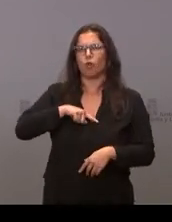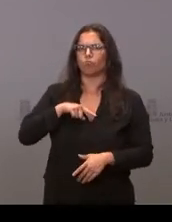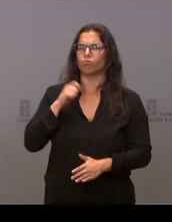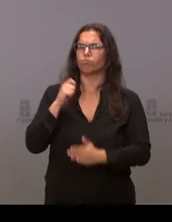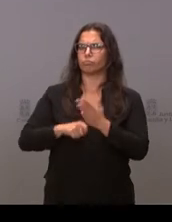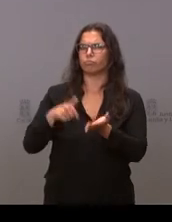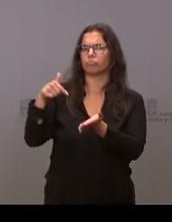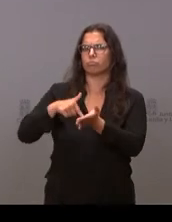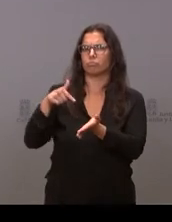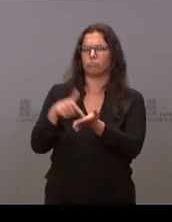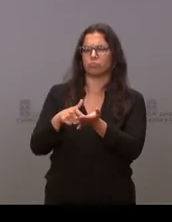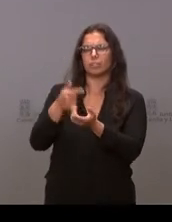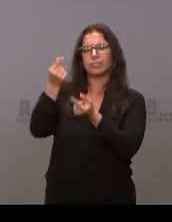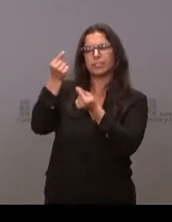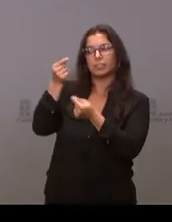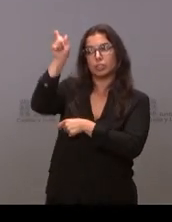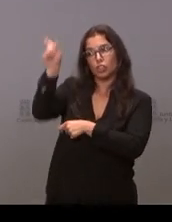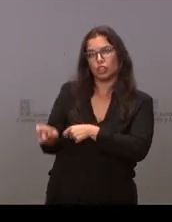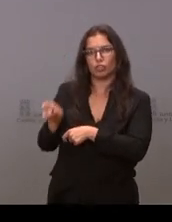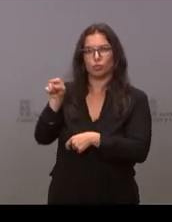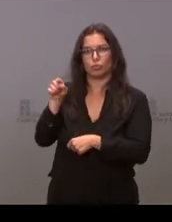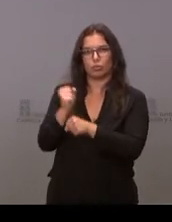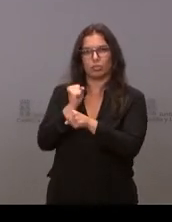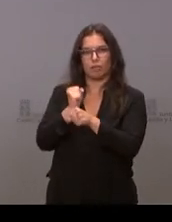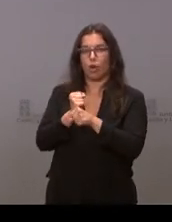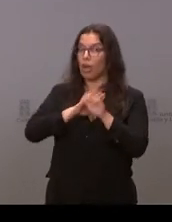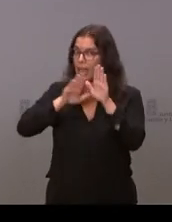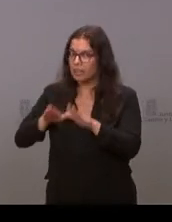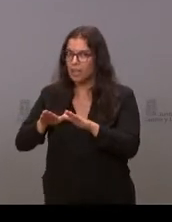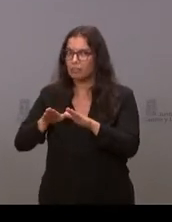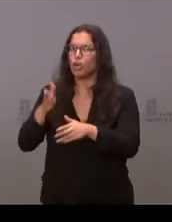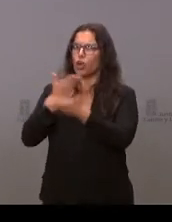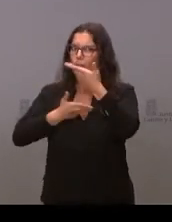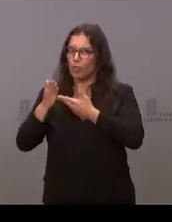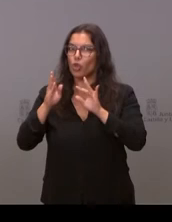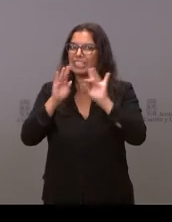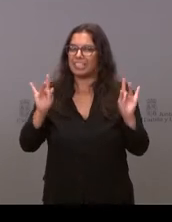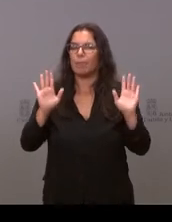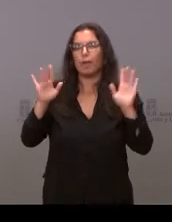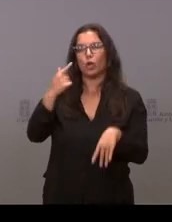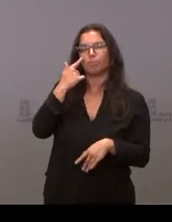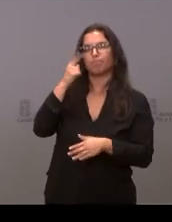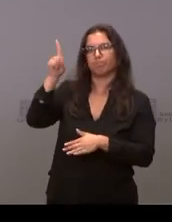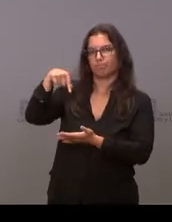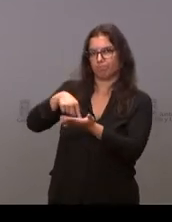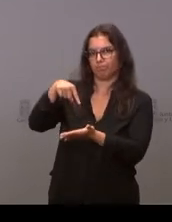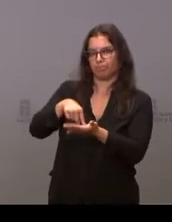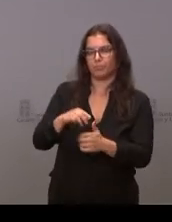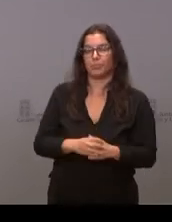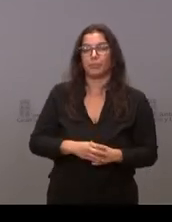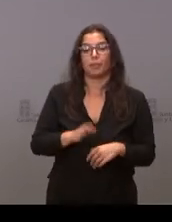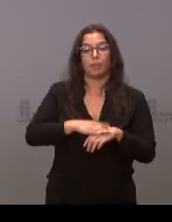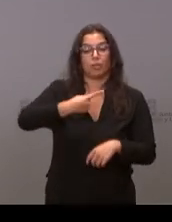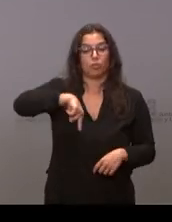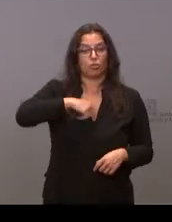exigentes con tu gobierno y contigo, desde esa lealtad y desde esa colaboración. Para nosotros, cuando hablamos de la política